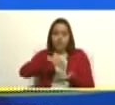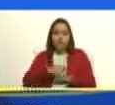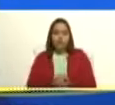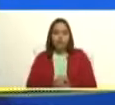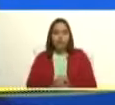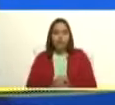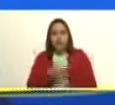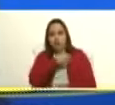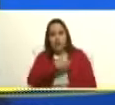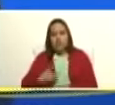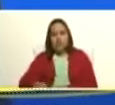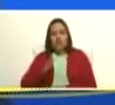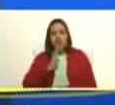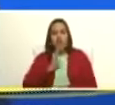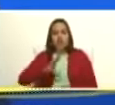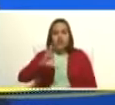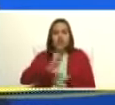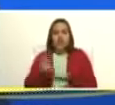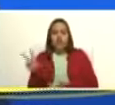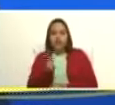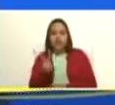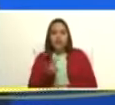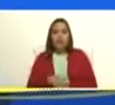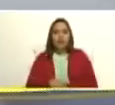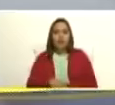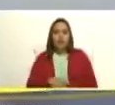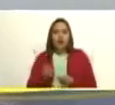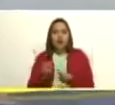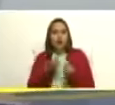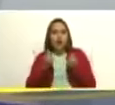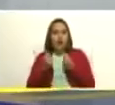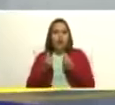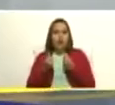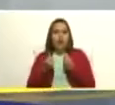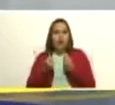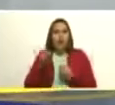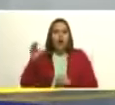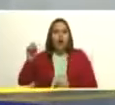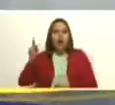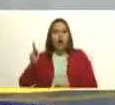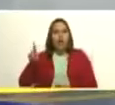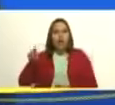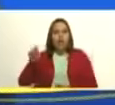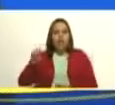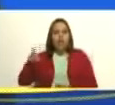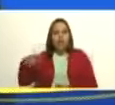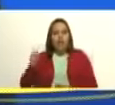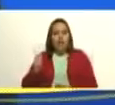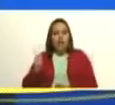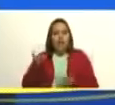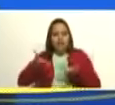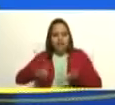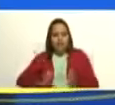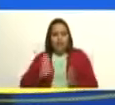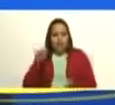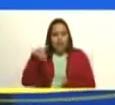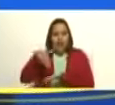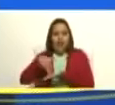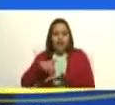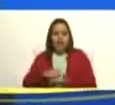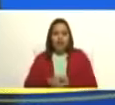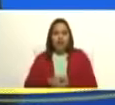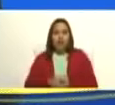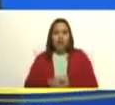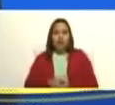Presidente del Banco Central de Venezuela, economista Calixto Ortega de Maracaibo, nacido y criado en